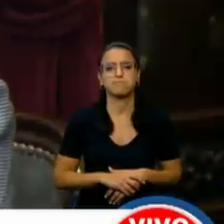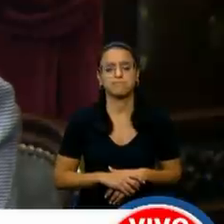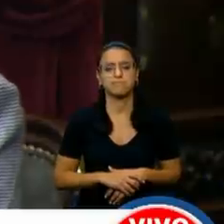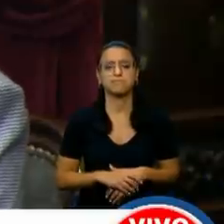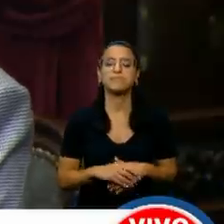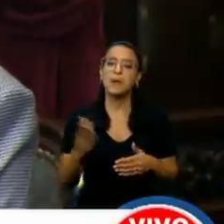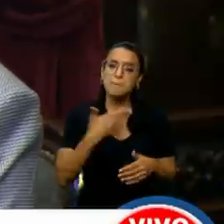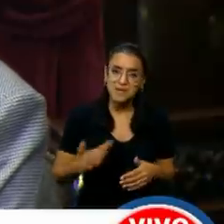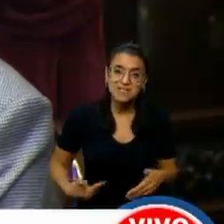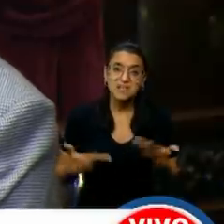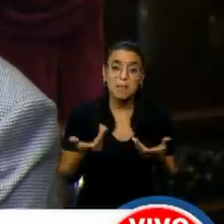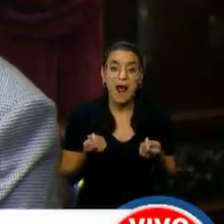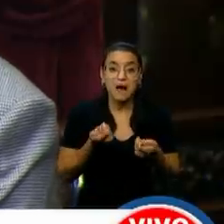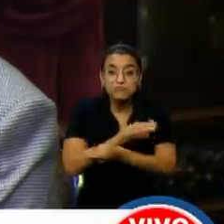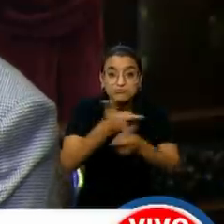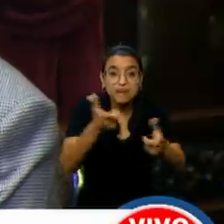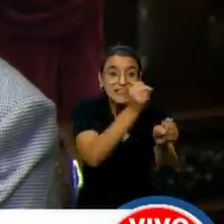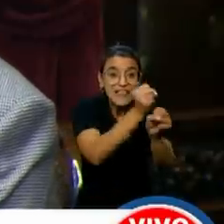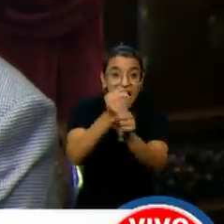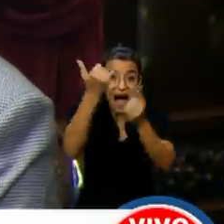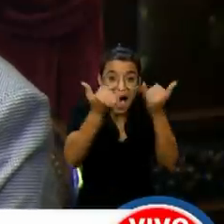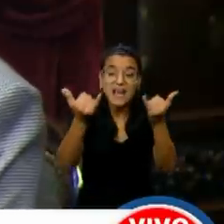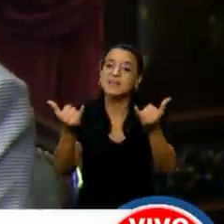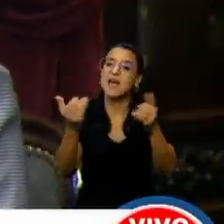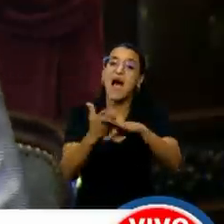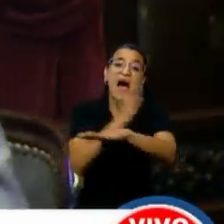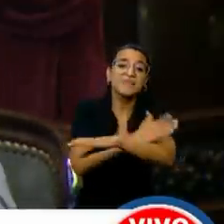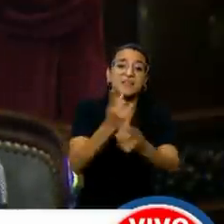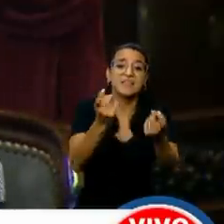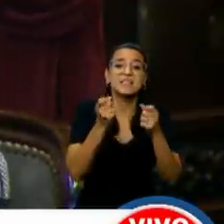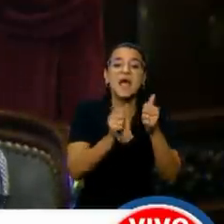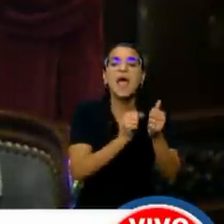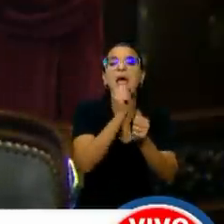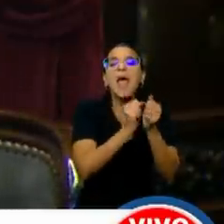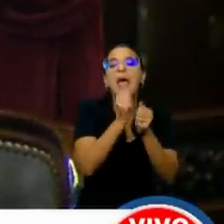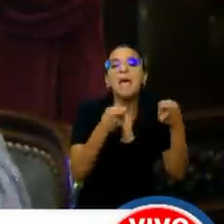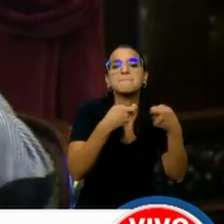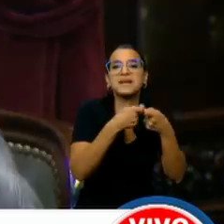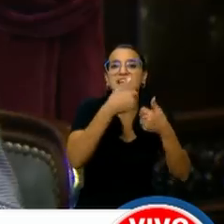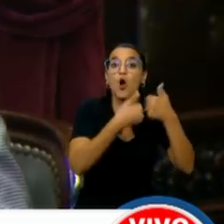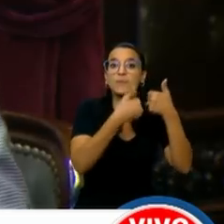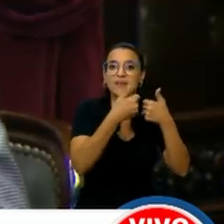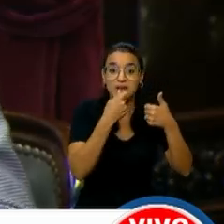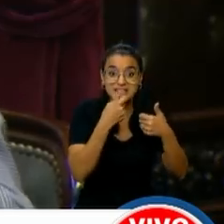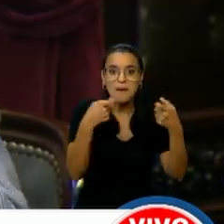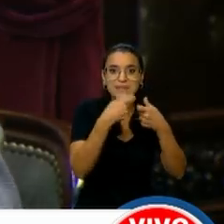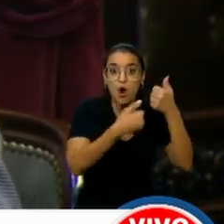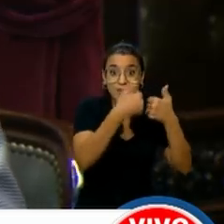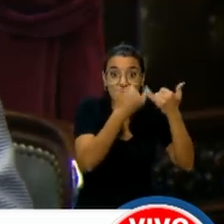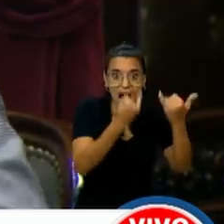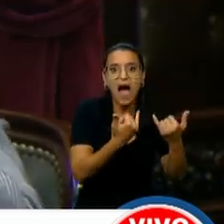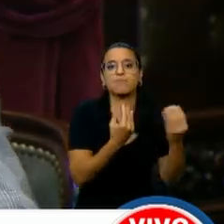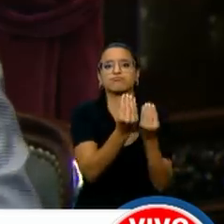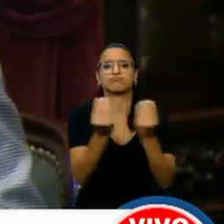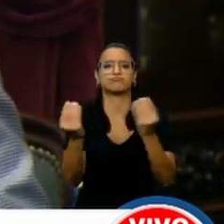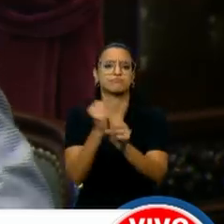pero presidente para generar empleos hace falta que haya empresas competitivas y mientras más empresas competitivas haya más empleo va